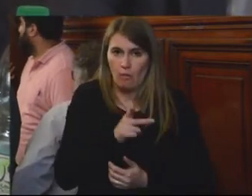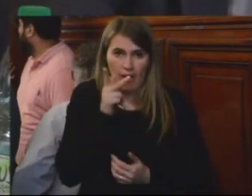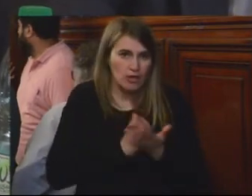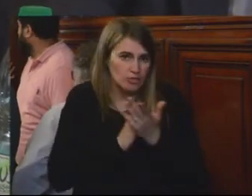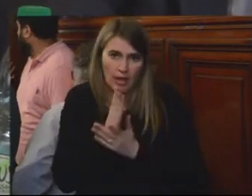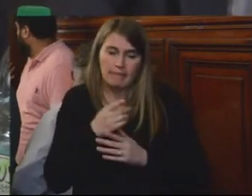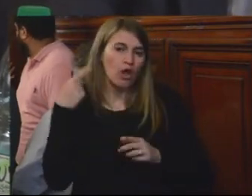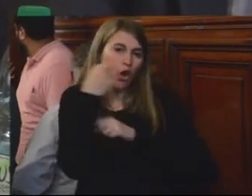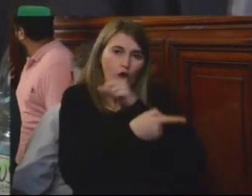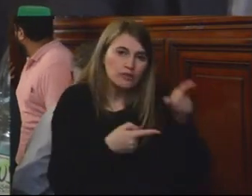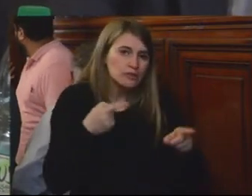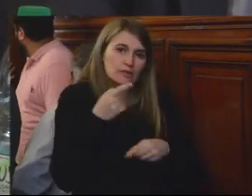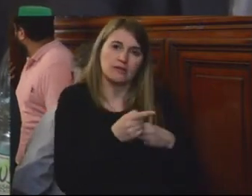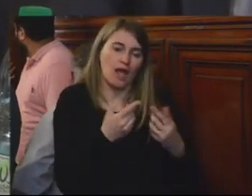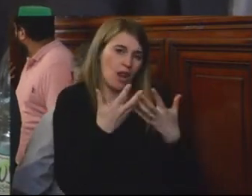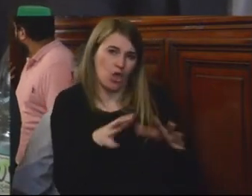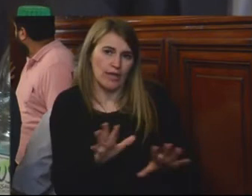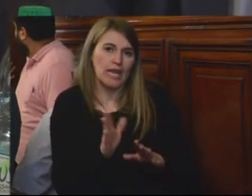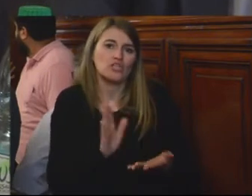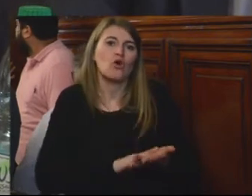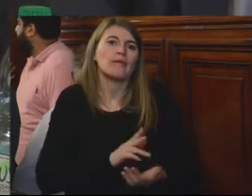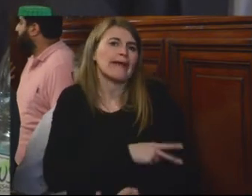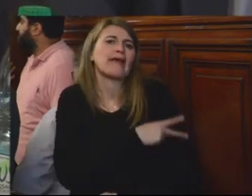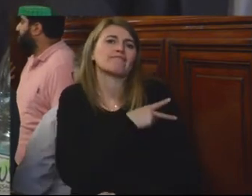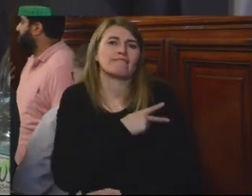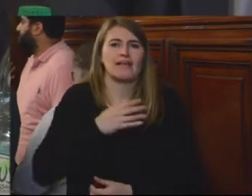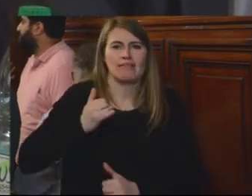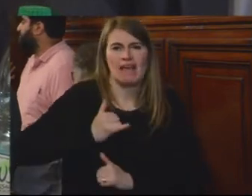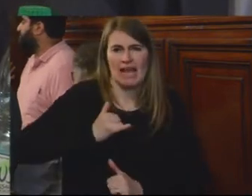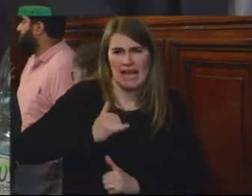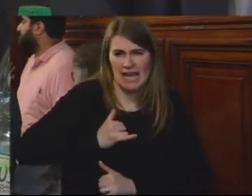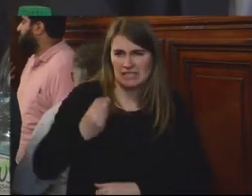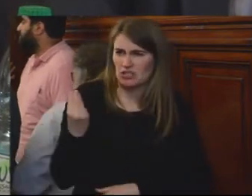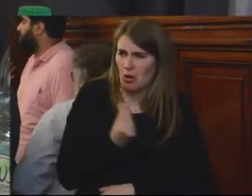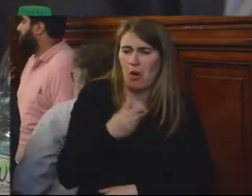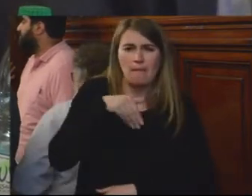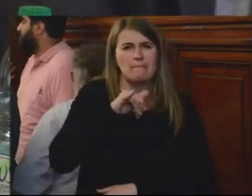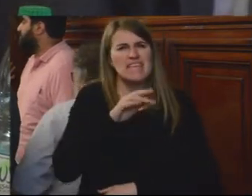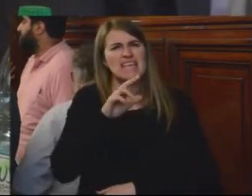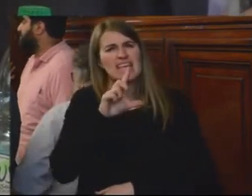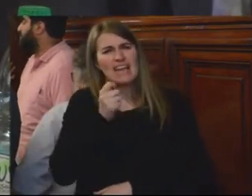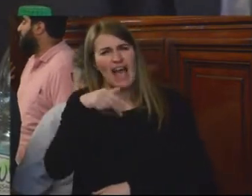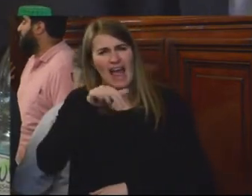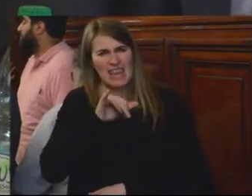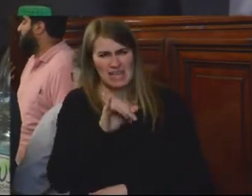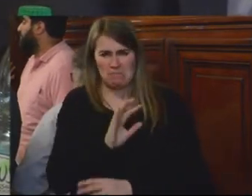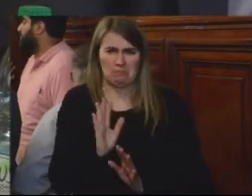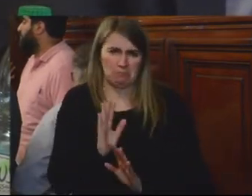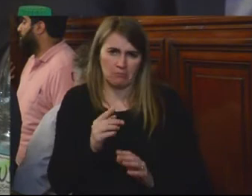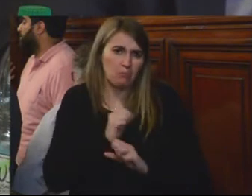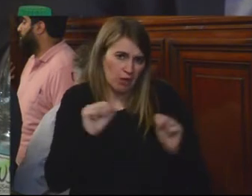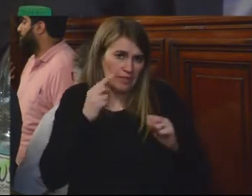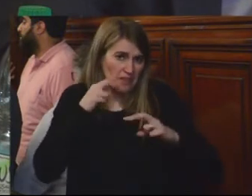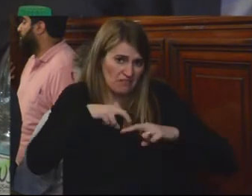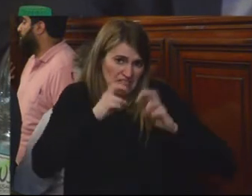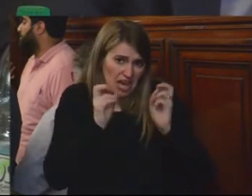designación de el jefe del ejército del ex jefe del ejército césar milani requiriendo que se investigue su posible